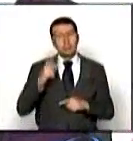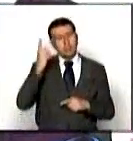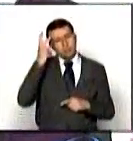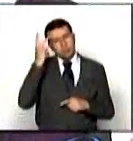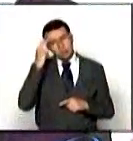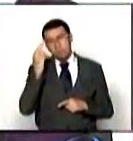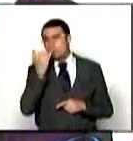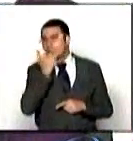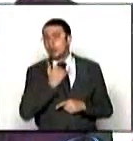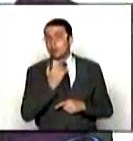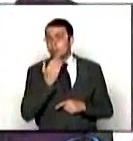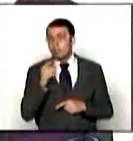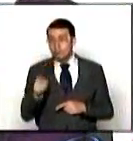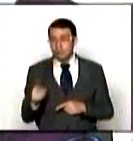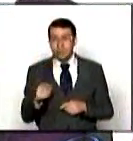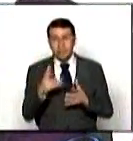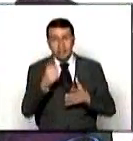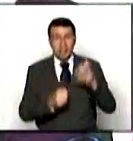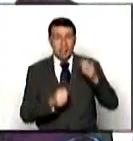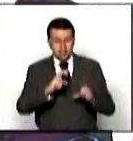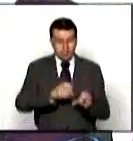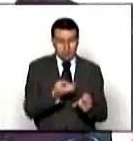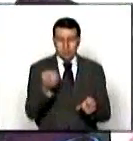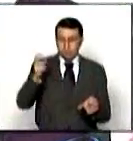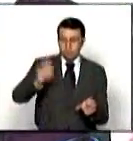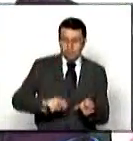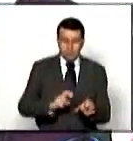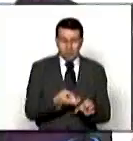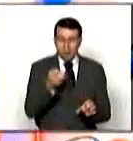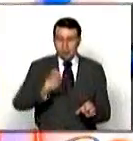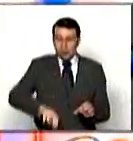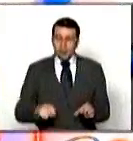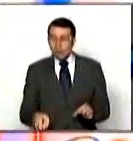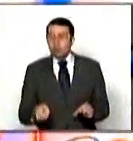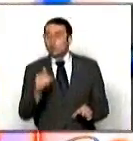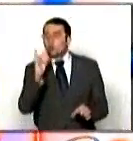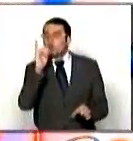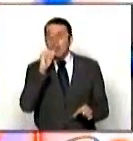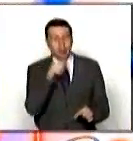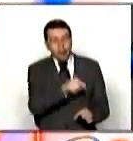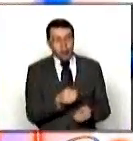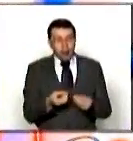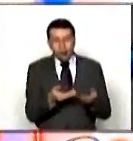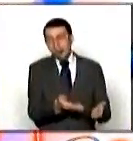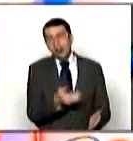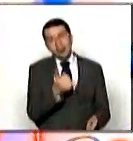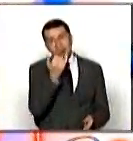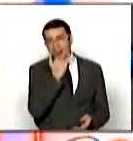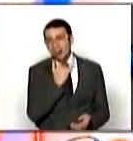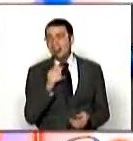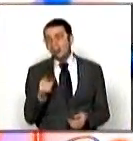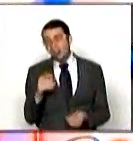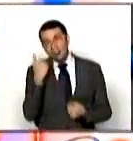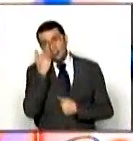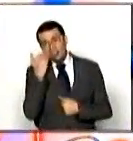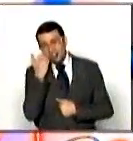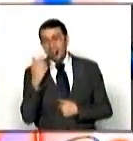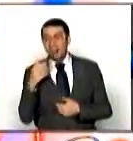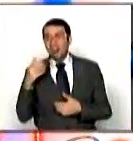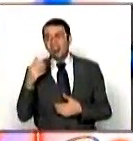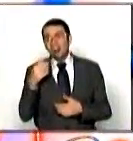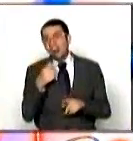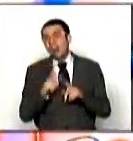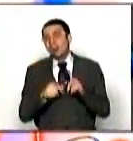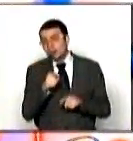es darle leches de tarro o darle leches de vaca a los niños, porque les está asegurando un futuro con enfermedades crónicas a repetición.